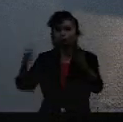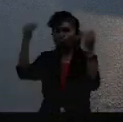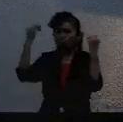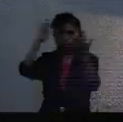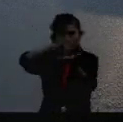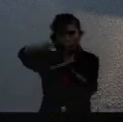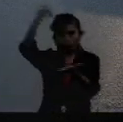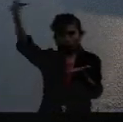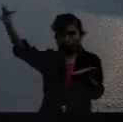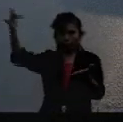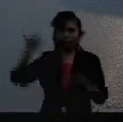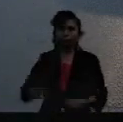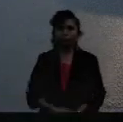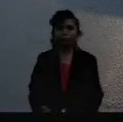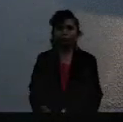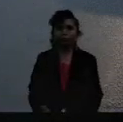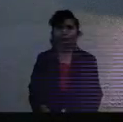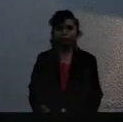gracias